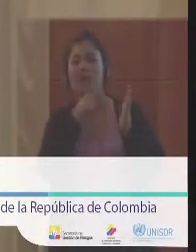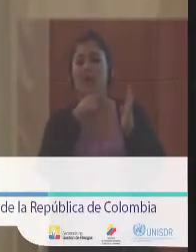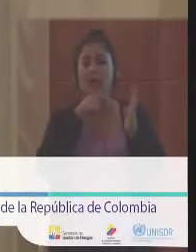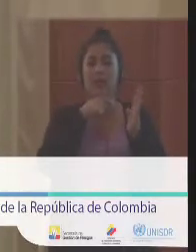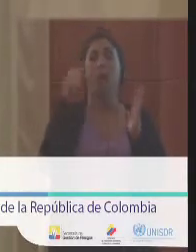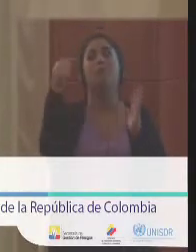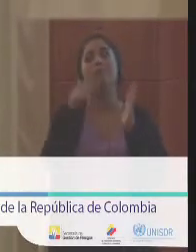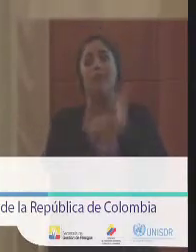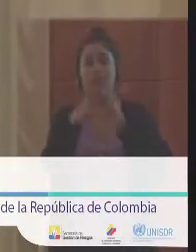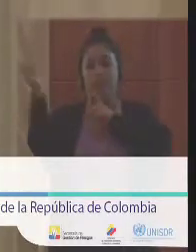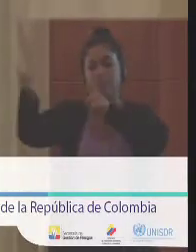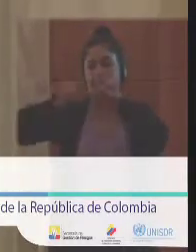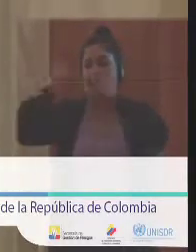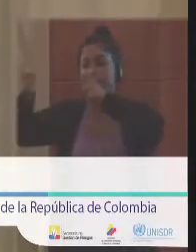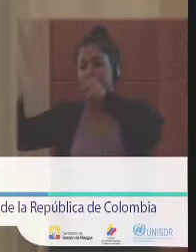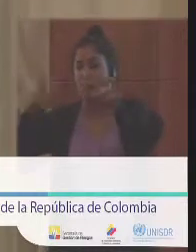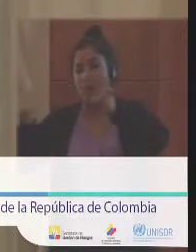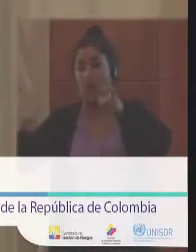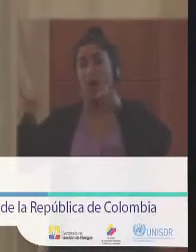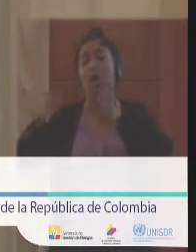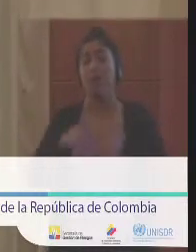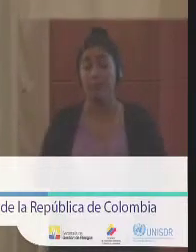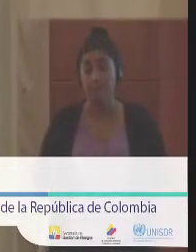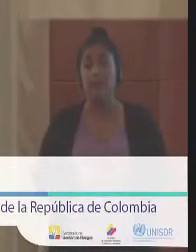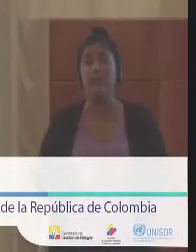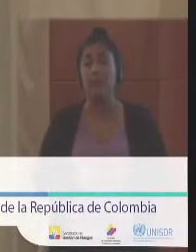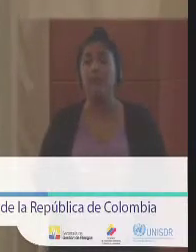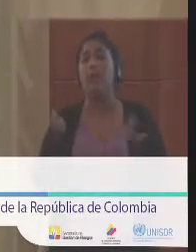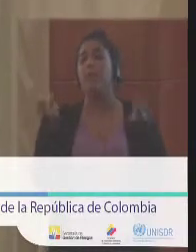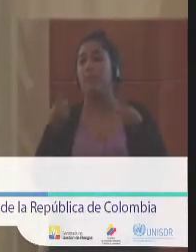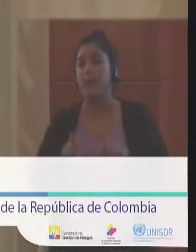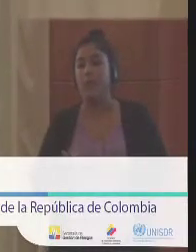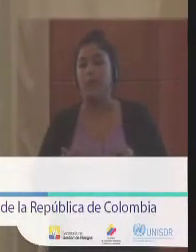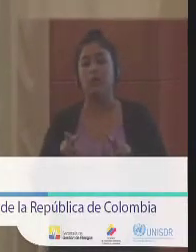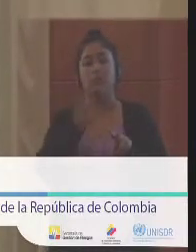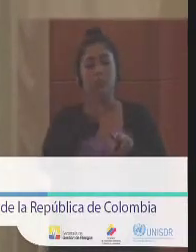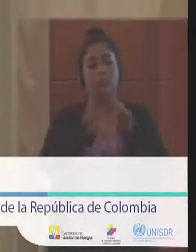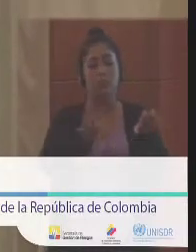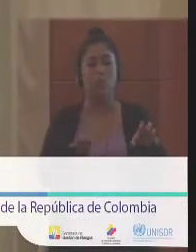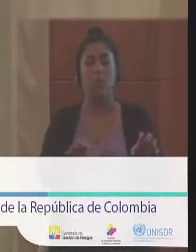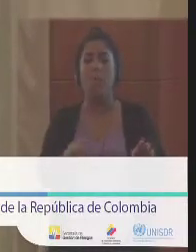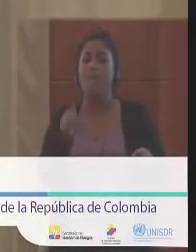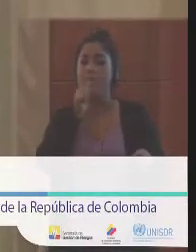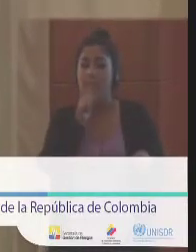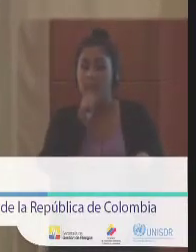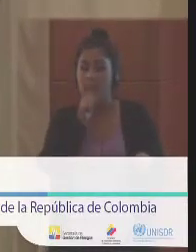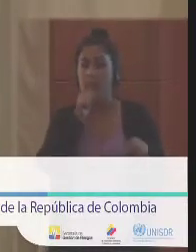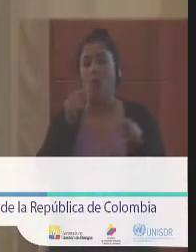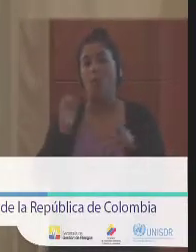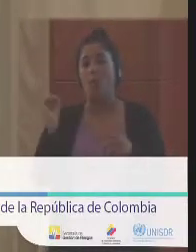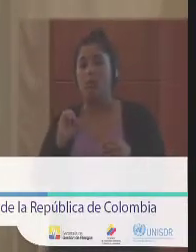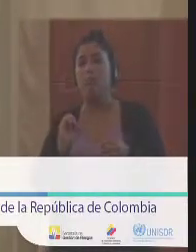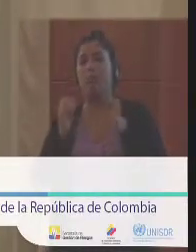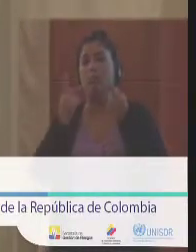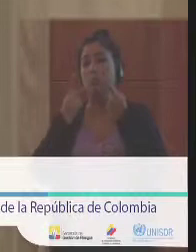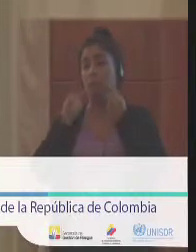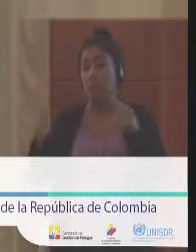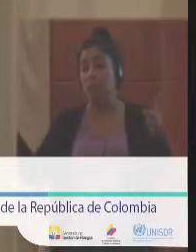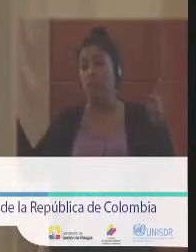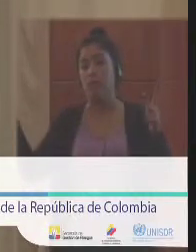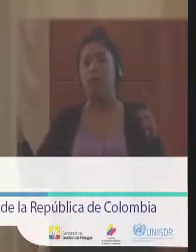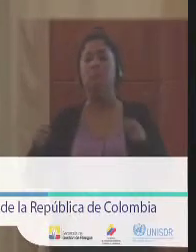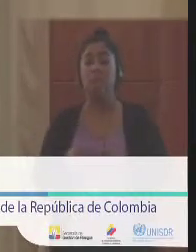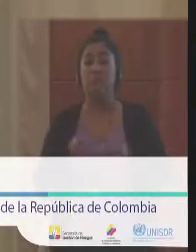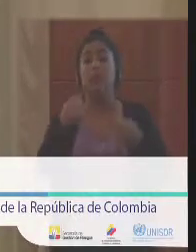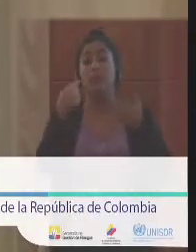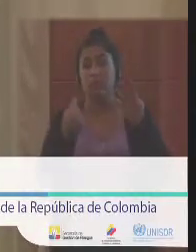entre nosotros mismos como sectores comunitarios o públicos o privados, pero olvidamos que el tema hay que bajarlo, hay que llevarlo a todos los extremos. Uno